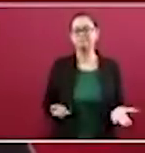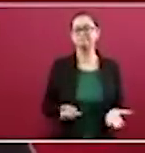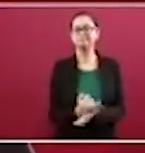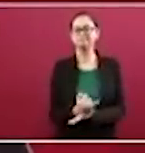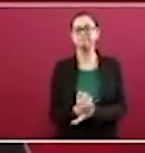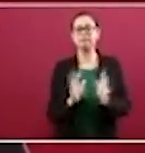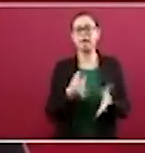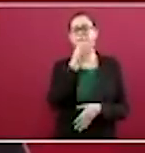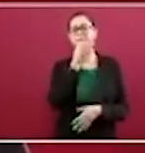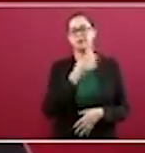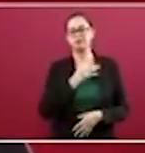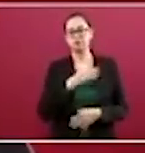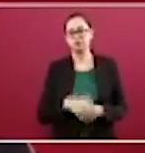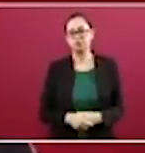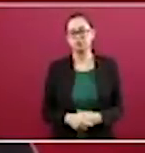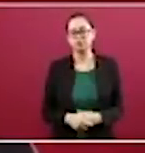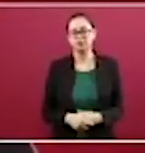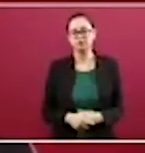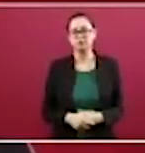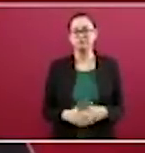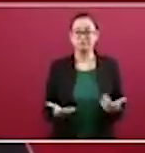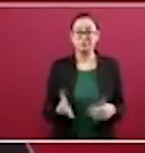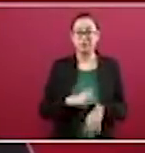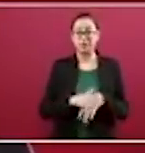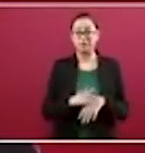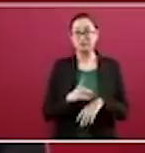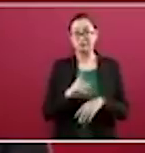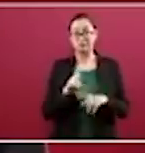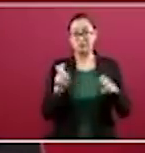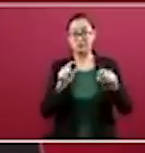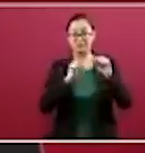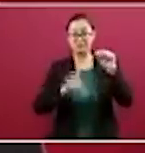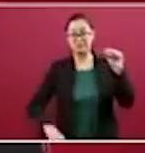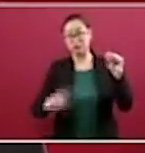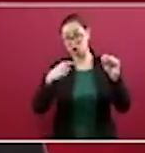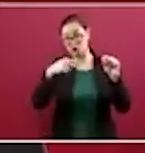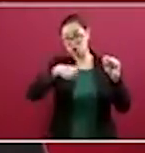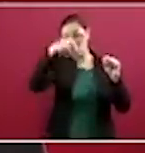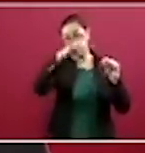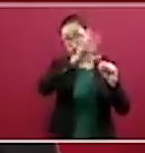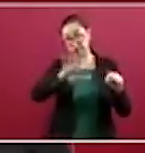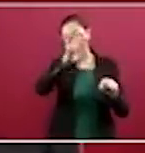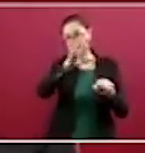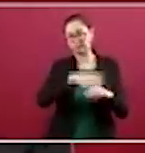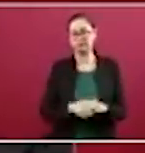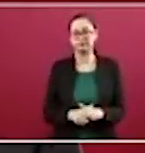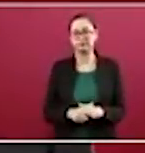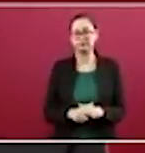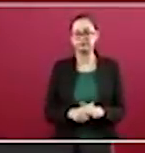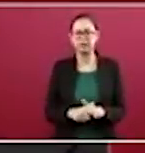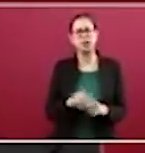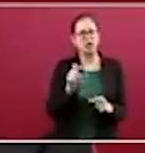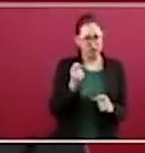lo han planteado, sobre todo en el norte del país. Me lo han planteado los que quieren que